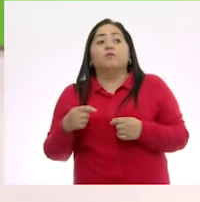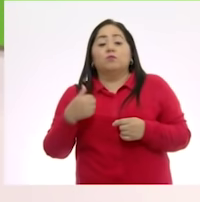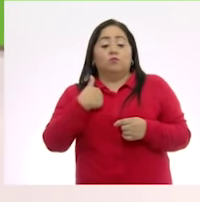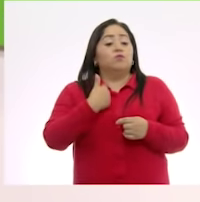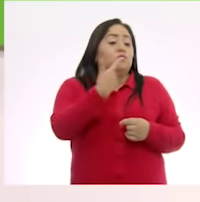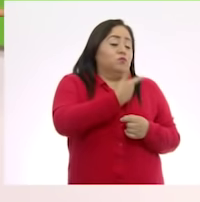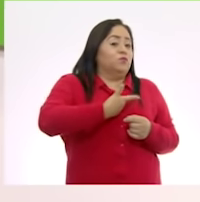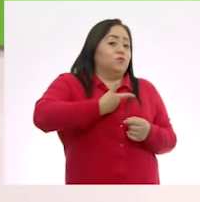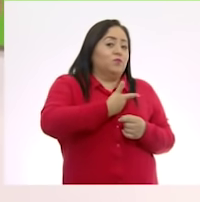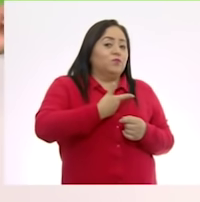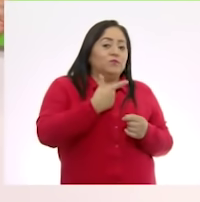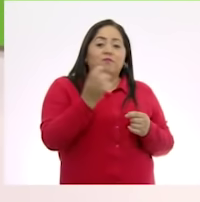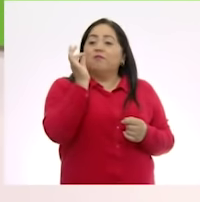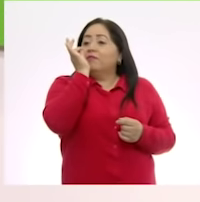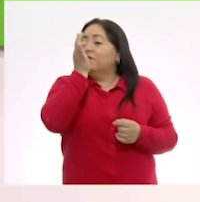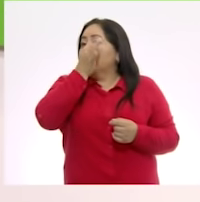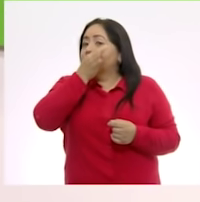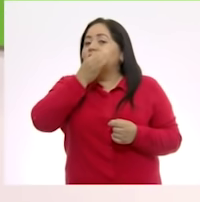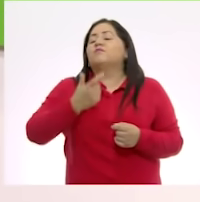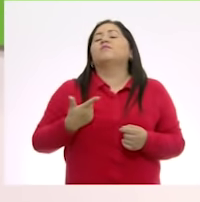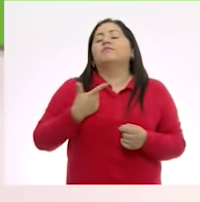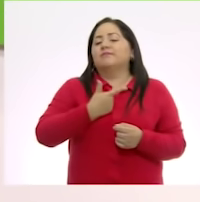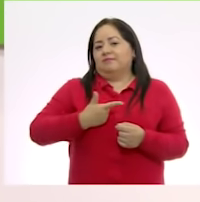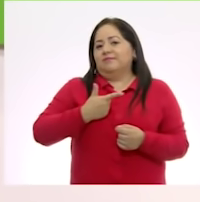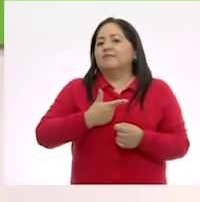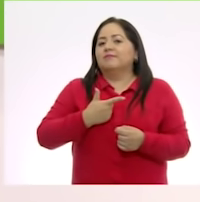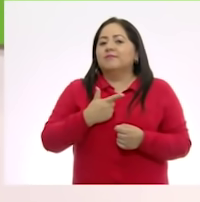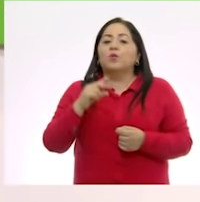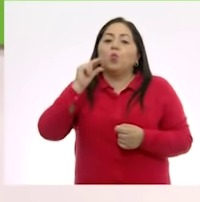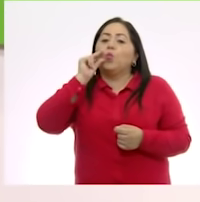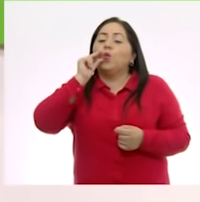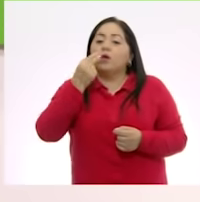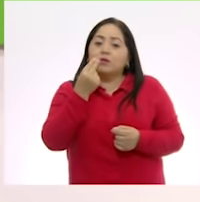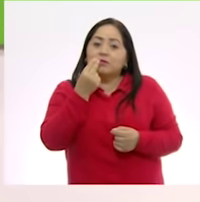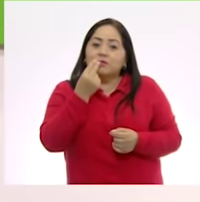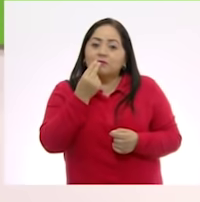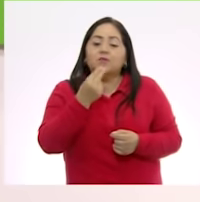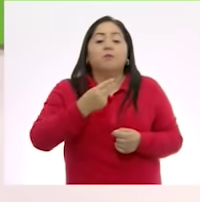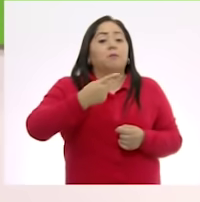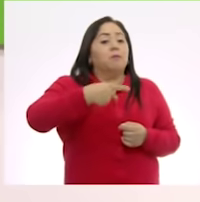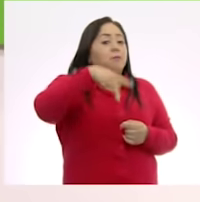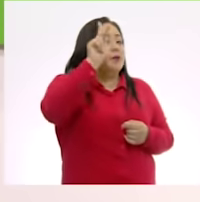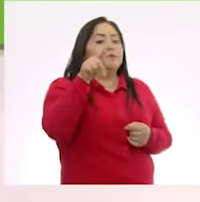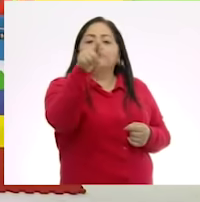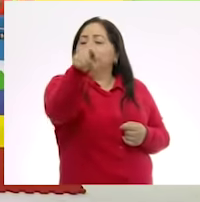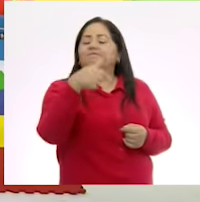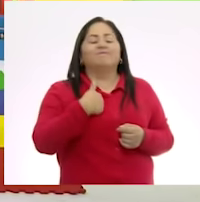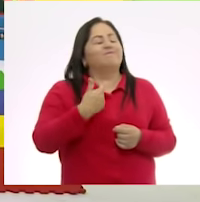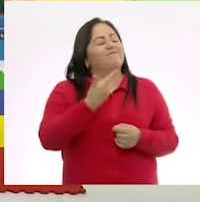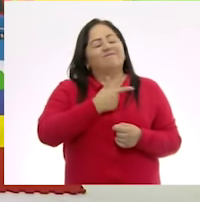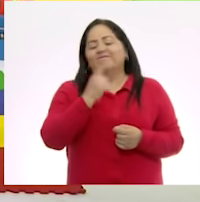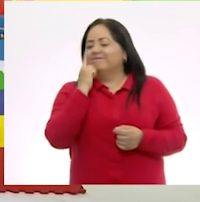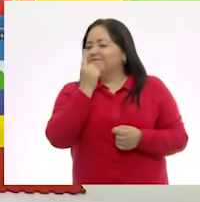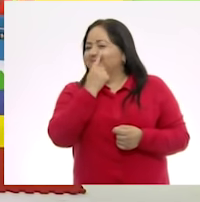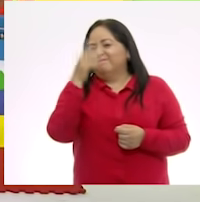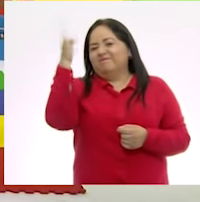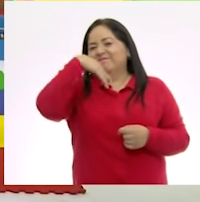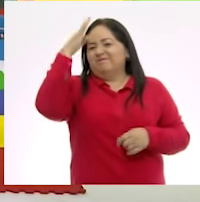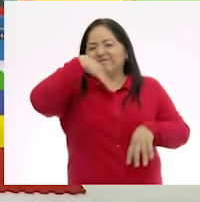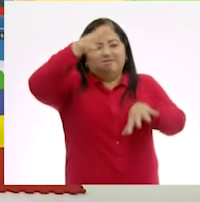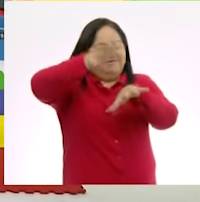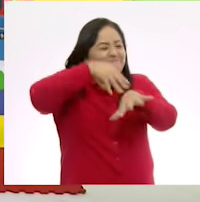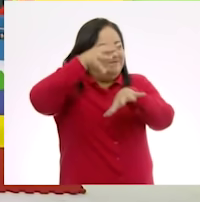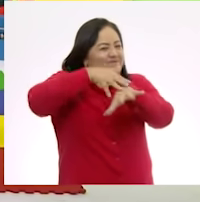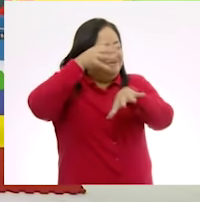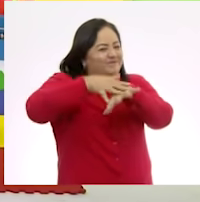Me gusta la fresa, me gusta la nuez, pero tú no me gustas porque te apestan